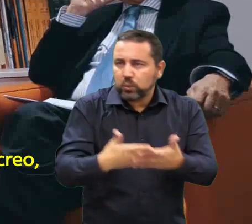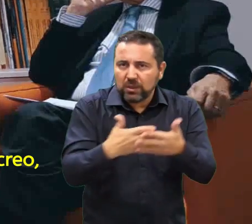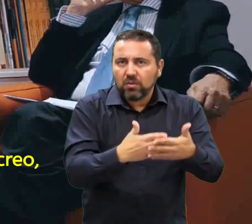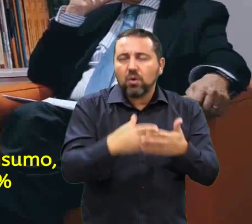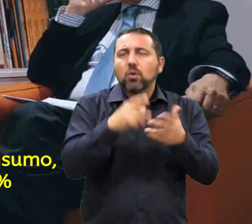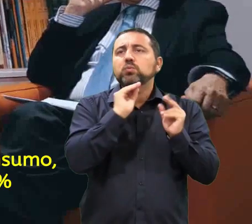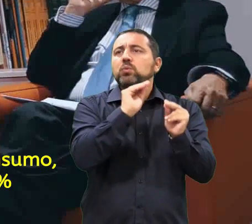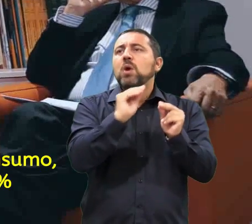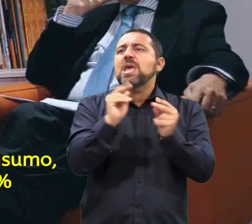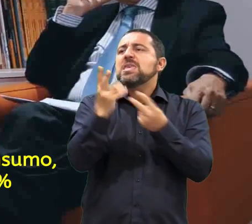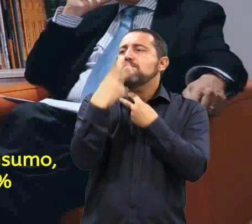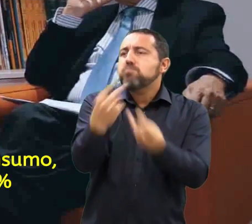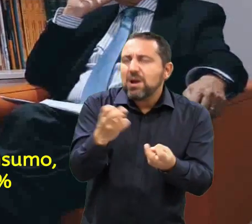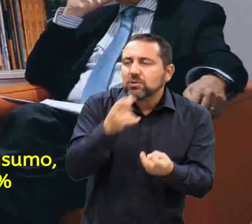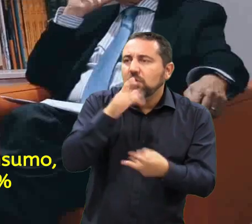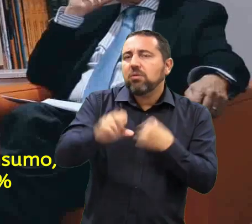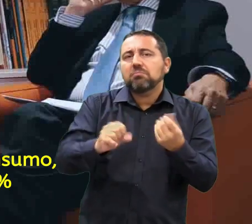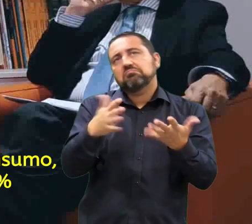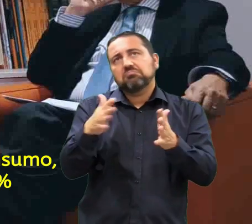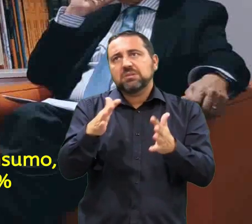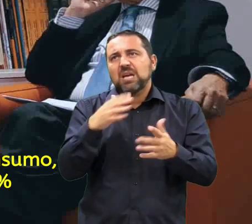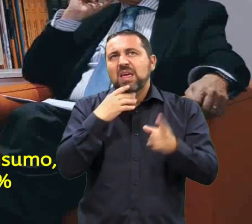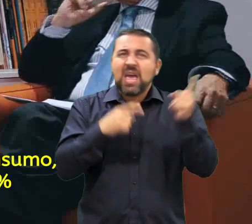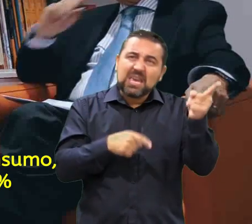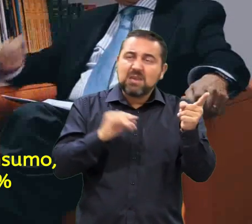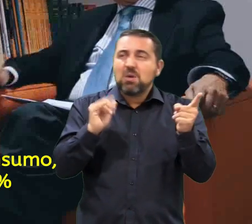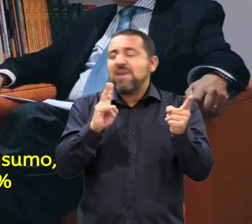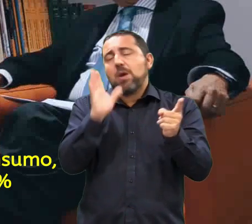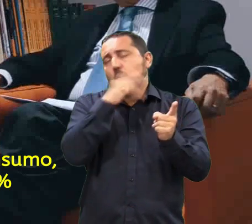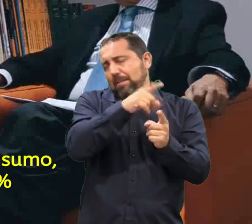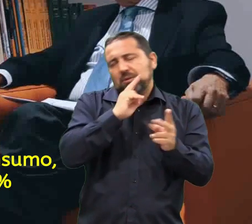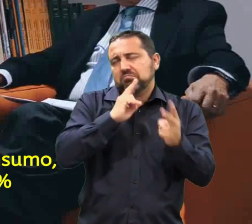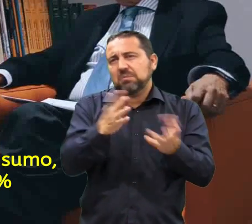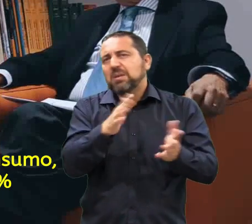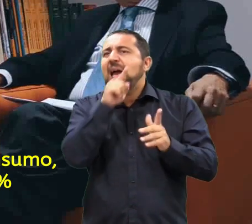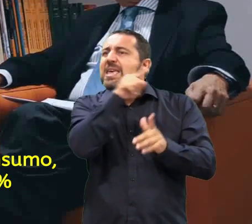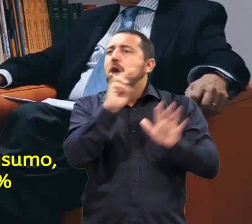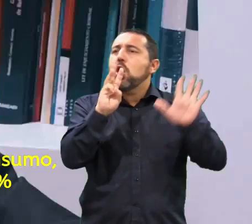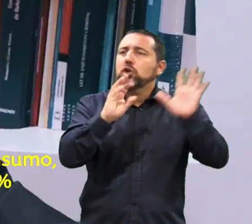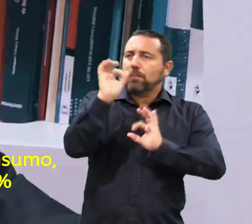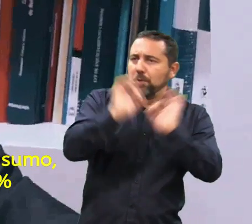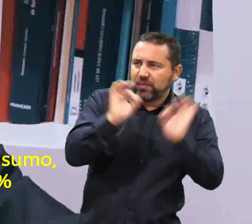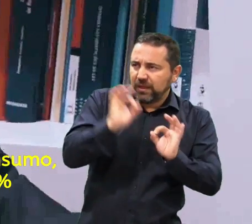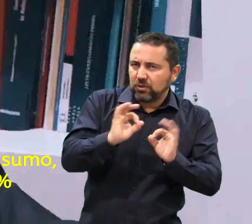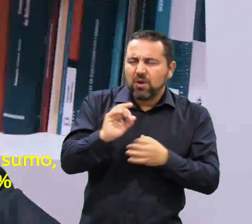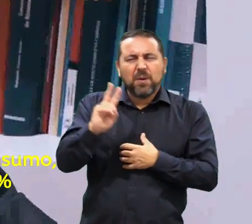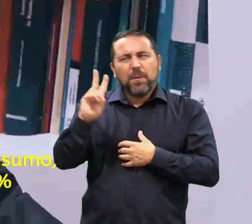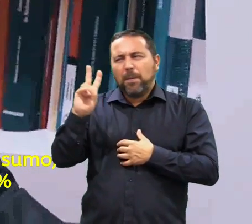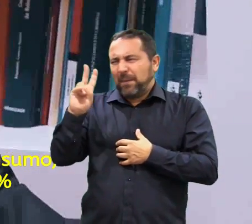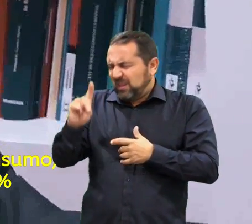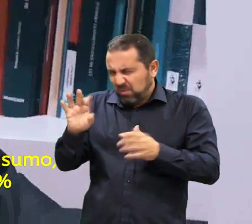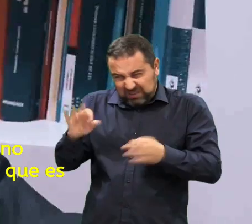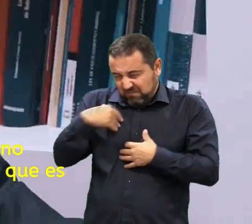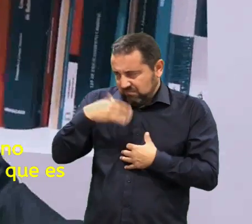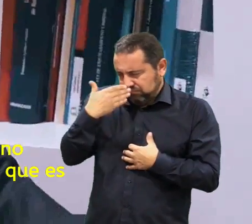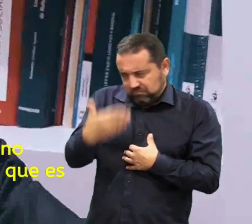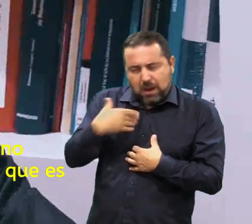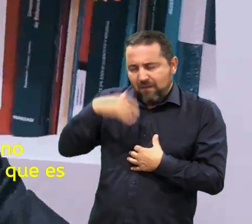otros países, por ejemplo en Estados Unidos, el impuesto sobre consumo, que sería el equivalente, allí no hay IVA como tal, es el